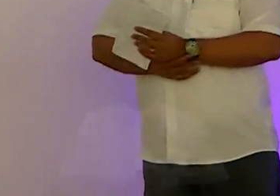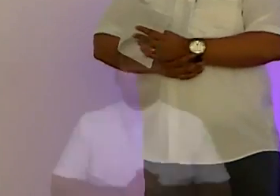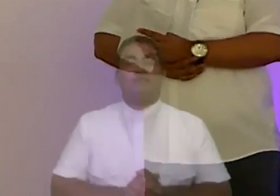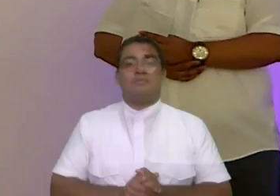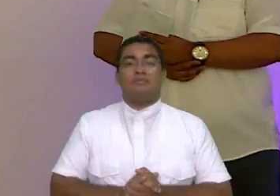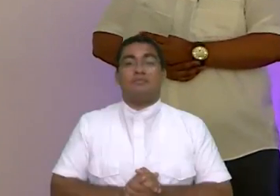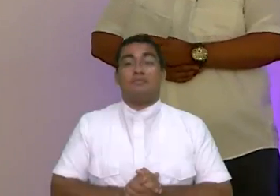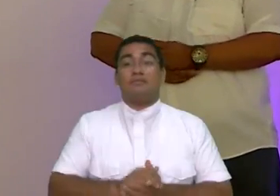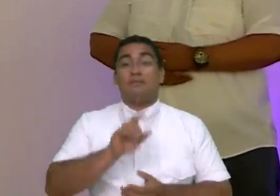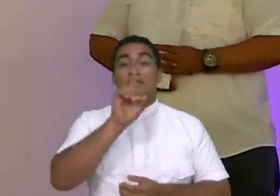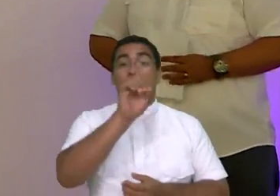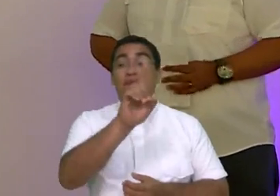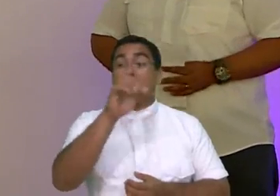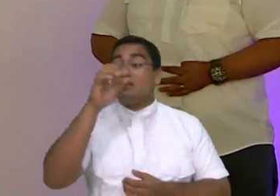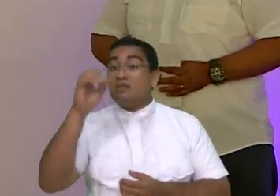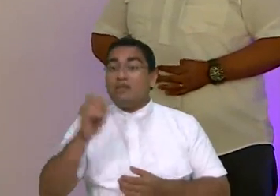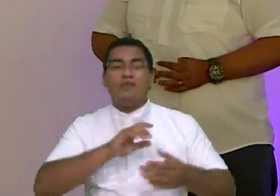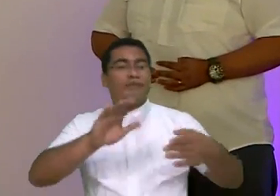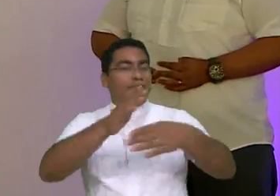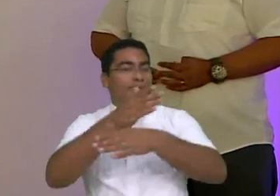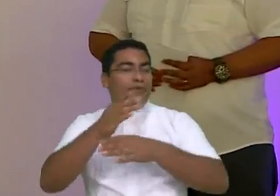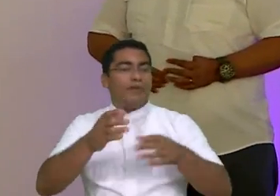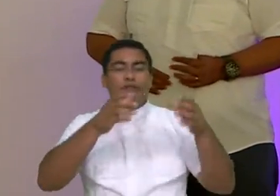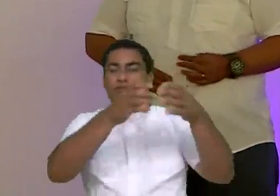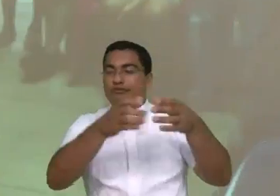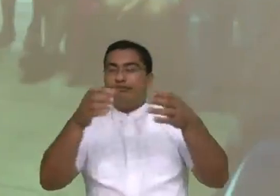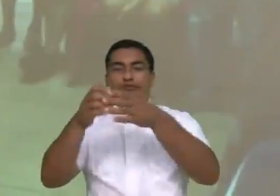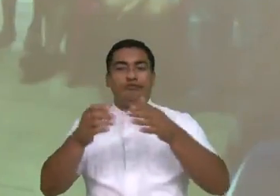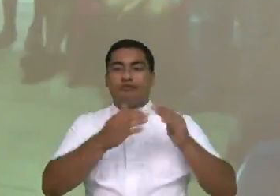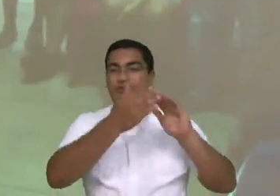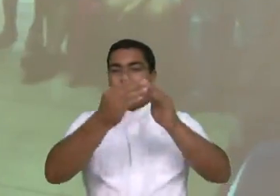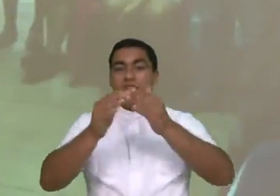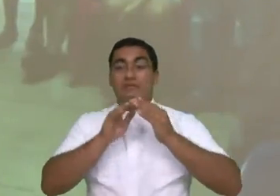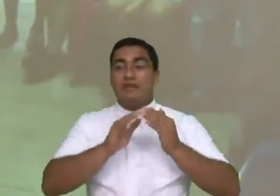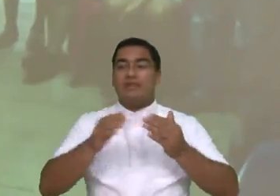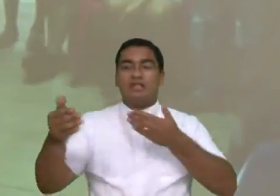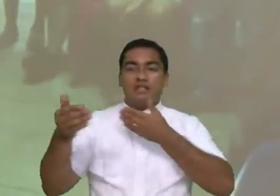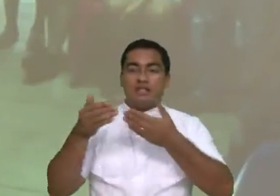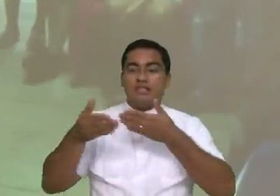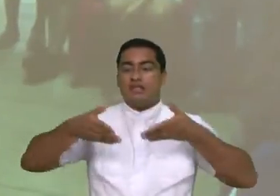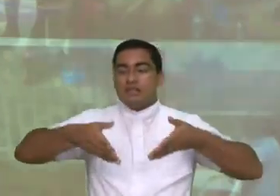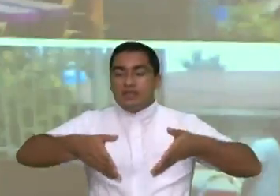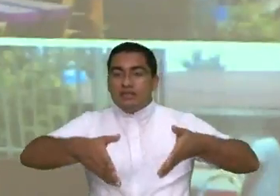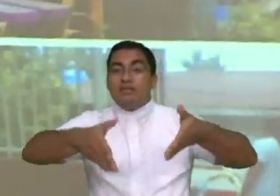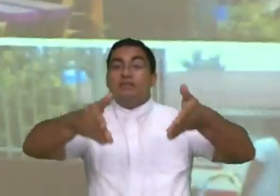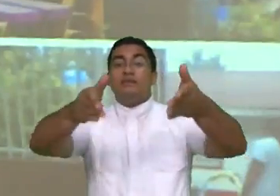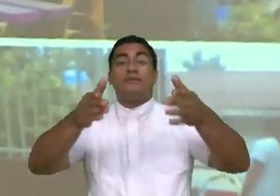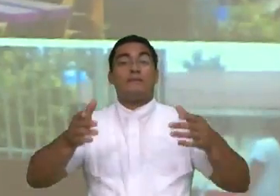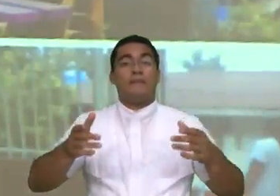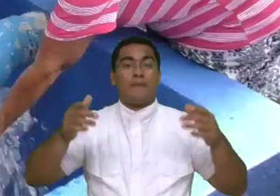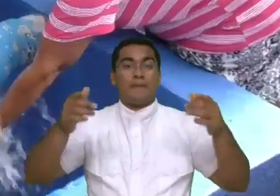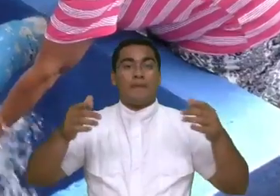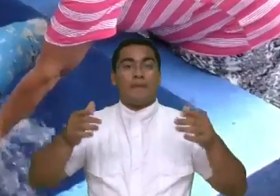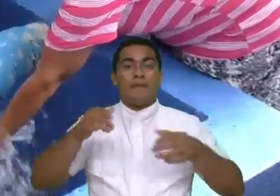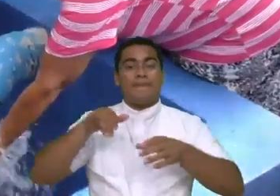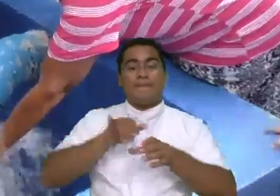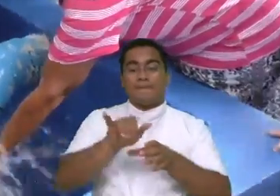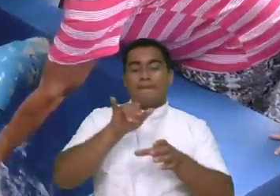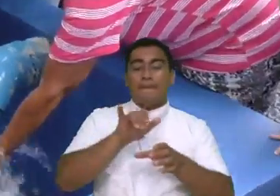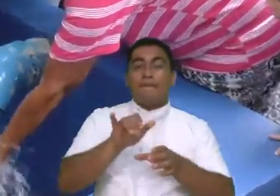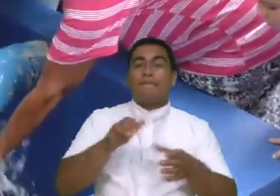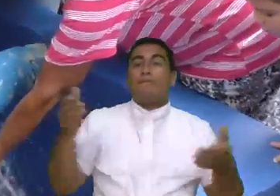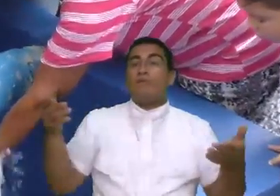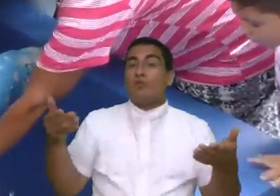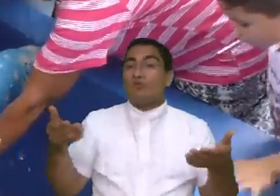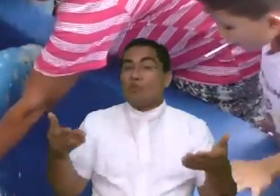Diez comunidades del departamento de Masaya, precisamente cercanos a la carretera que lleva hacia el municipio turístico de Catarina, fueron